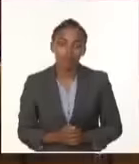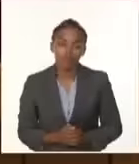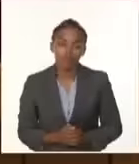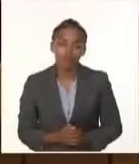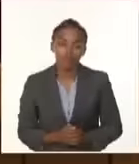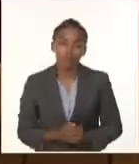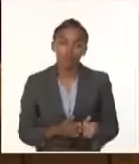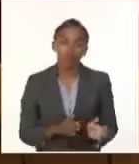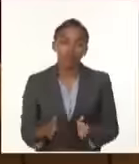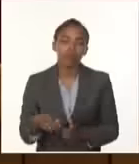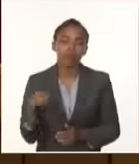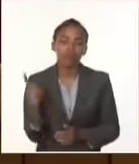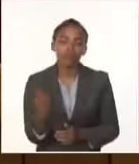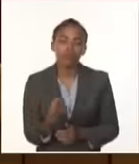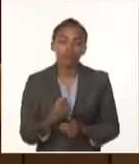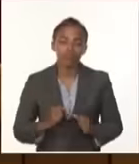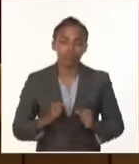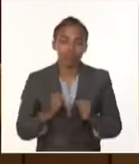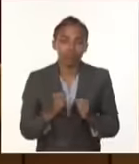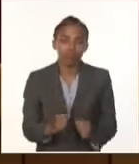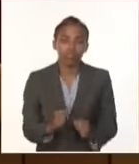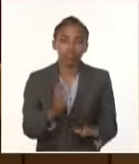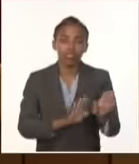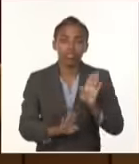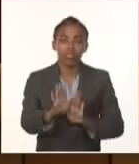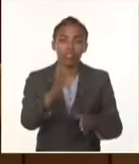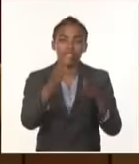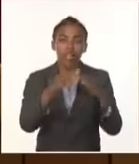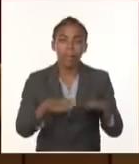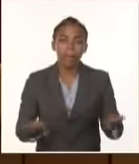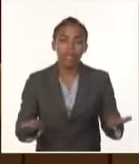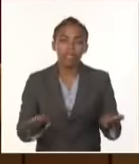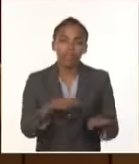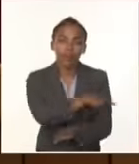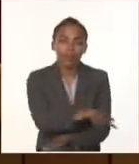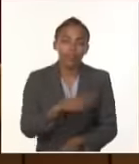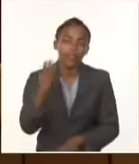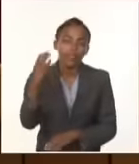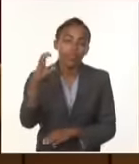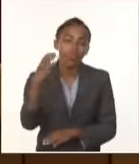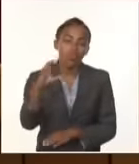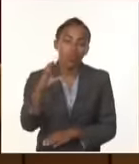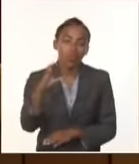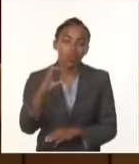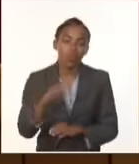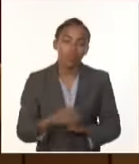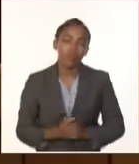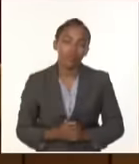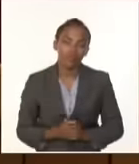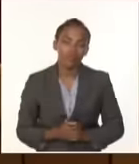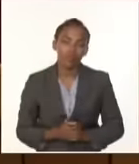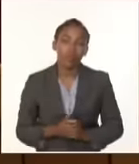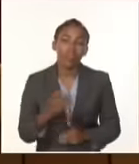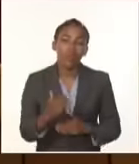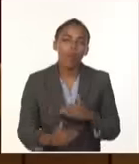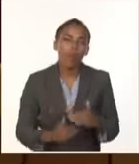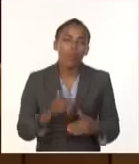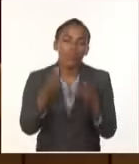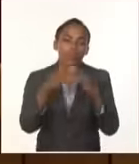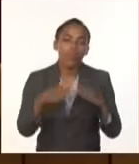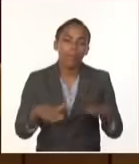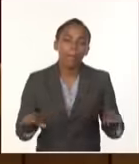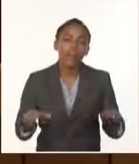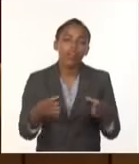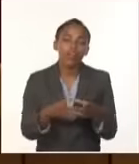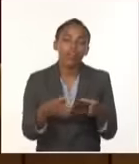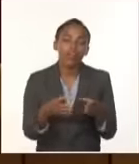Hemos mantenido la firme posición de defensa de la paz en Colombia. En nuestra condición de garante de los procesos de paz con el Ejército de